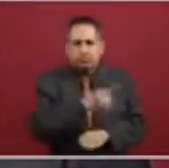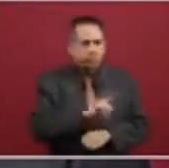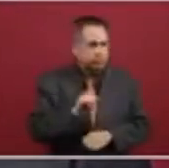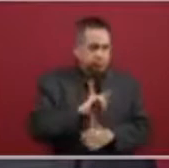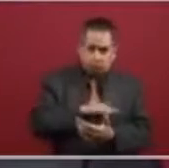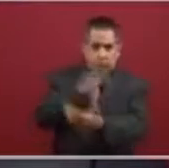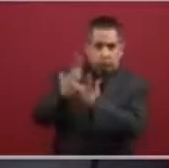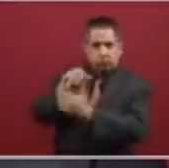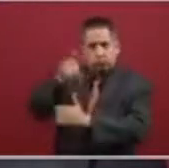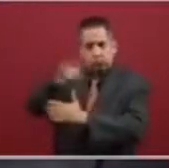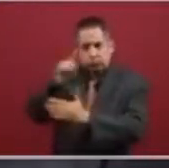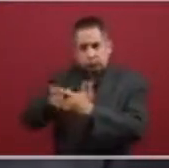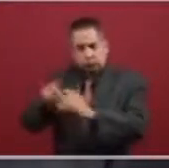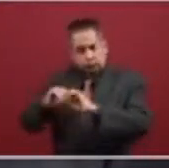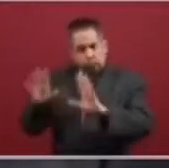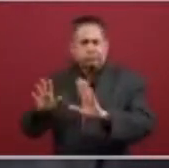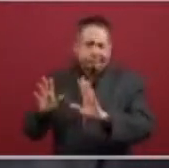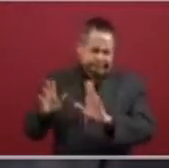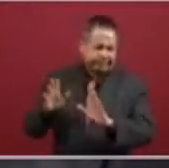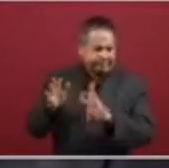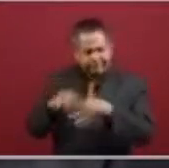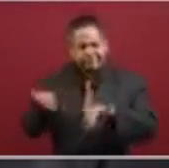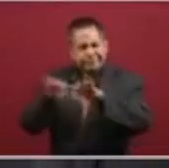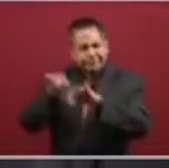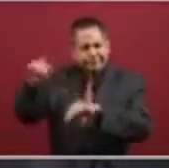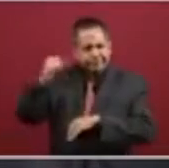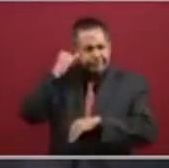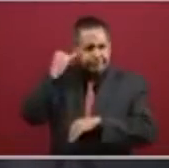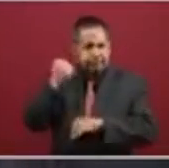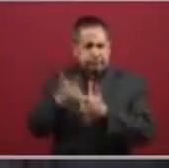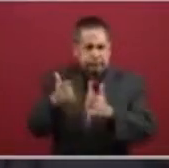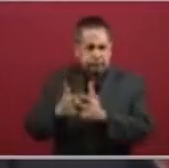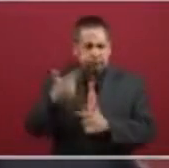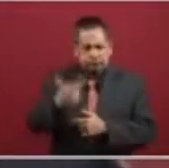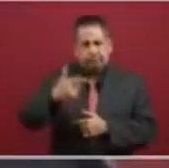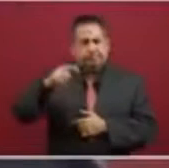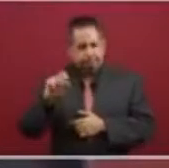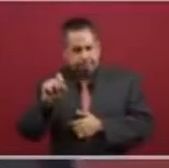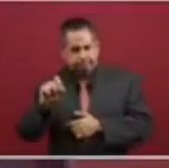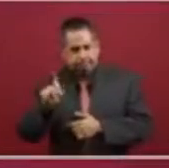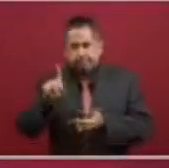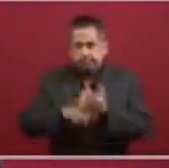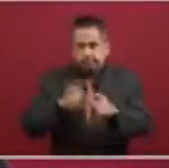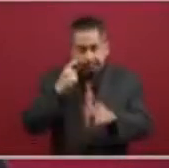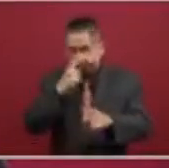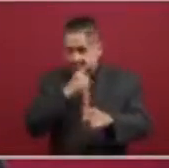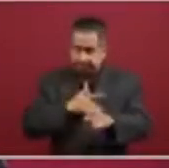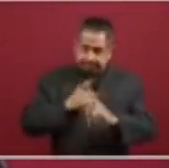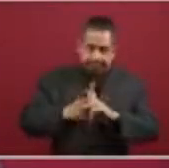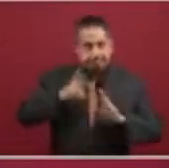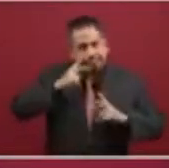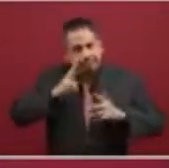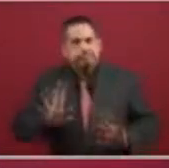Entonces, a pesar de que se trata de una reunión importante, lo estoy analizando,